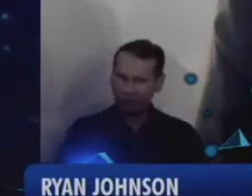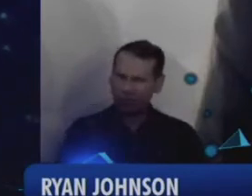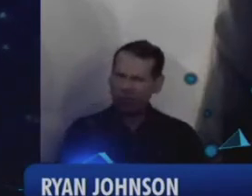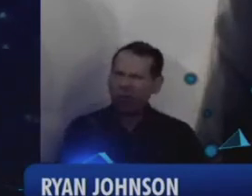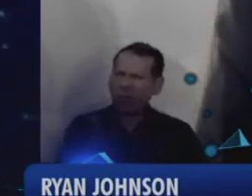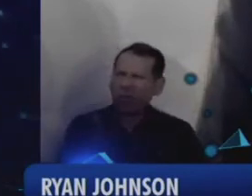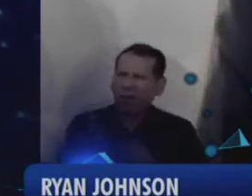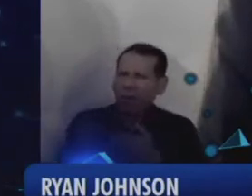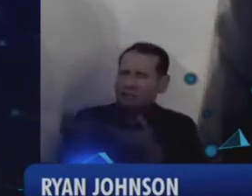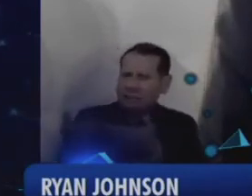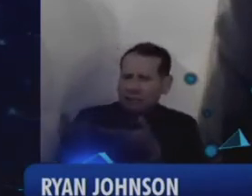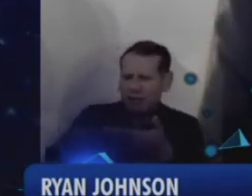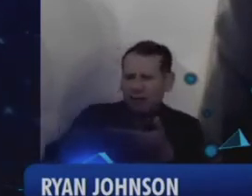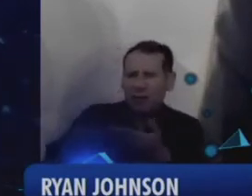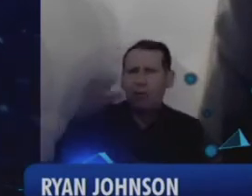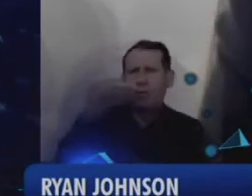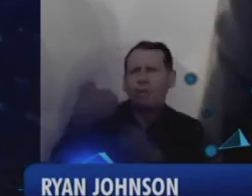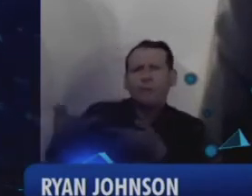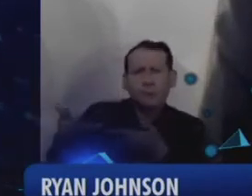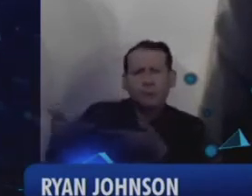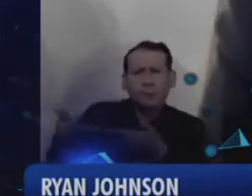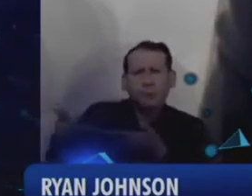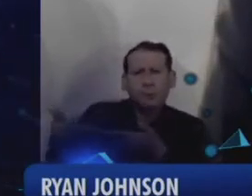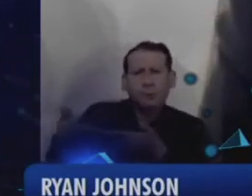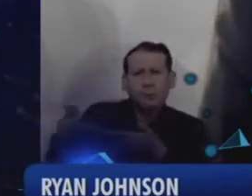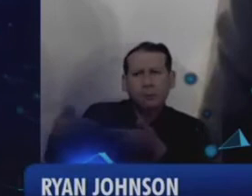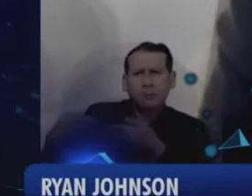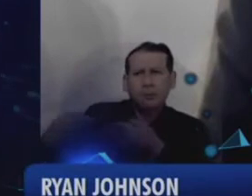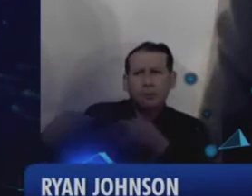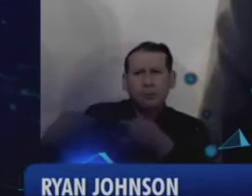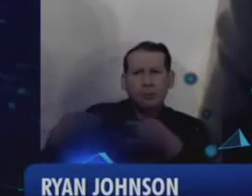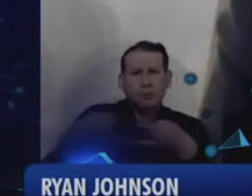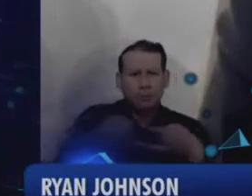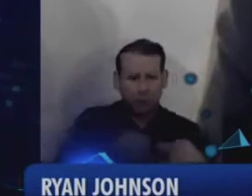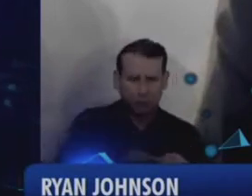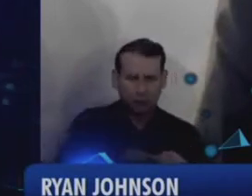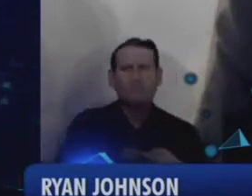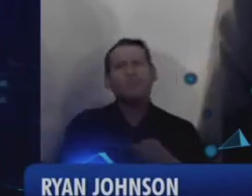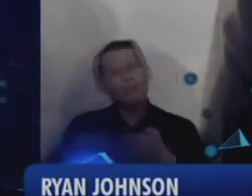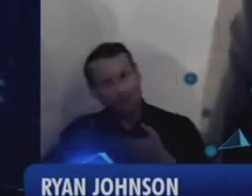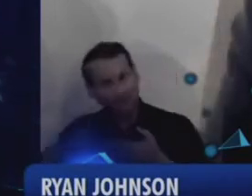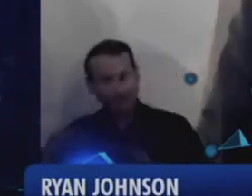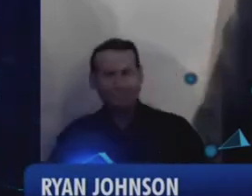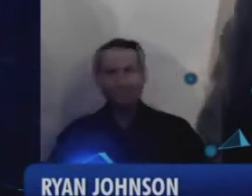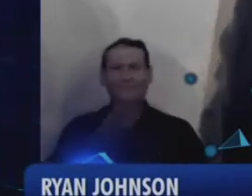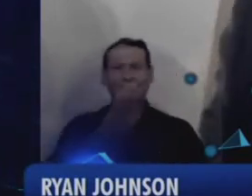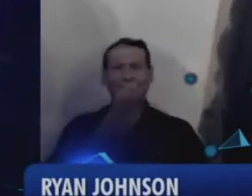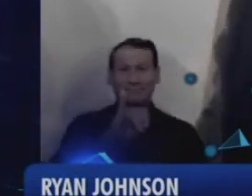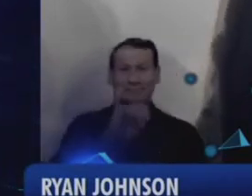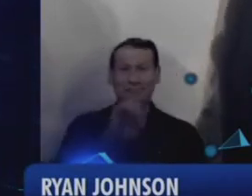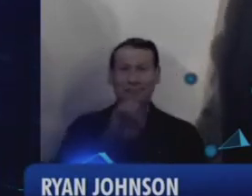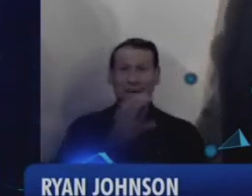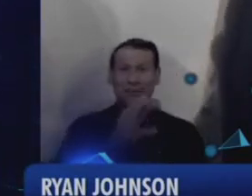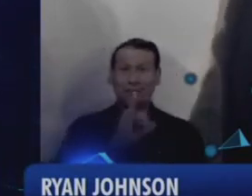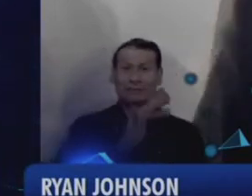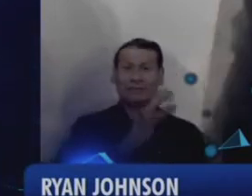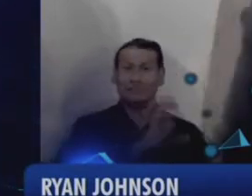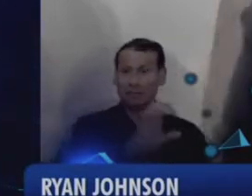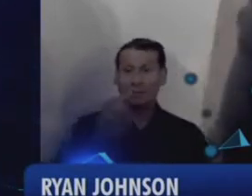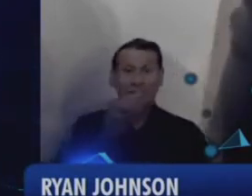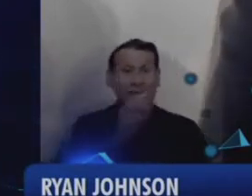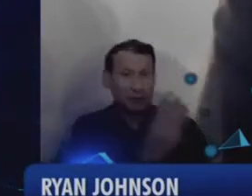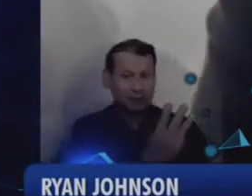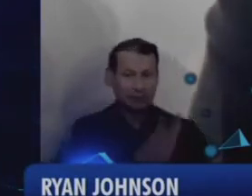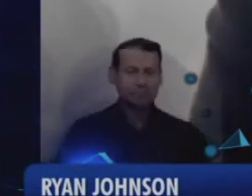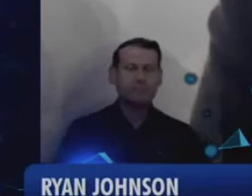Perú y otros países de Sudamérica, comenzando con el lanzamiento de Viasat 3. El otro proyecto que quería mencionar aquí